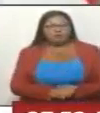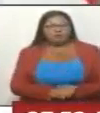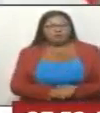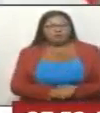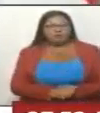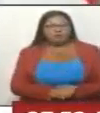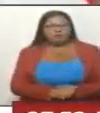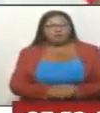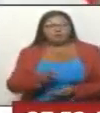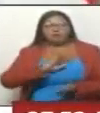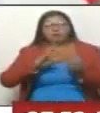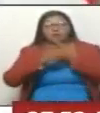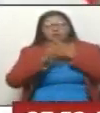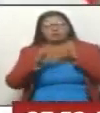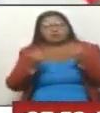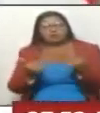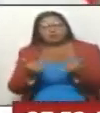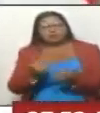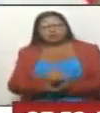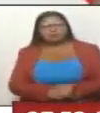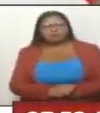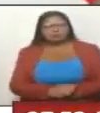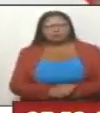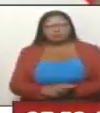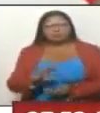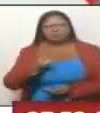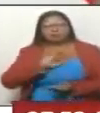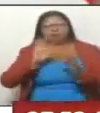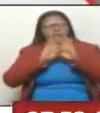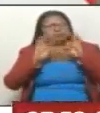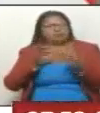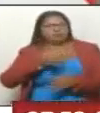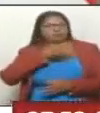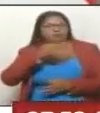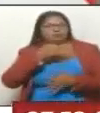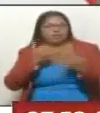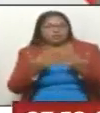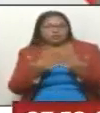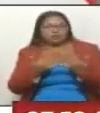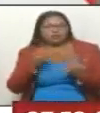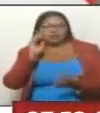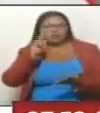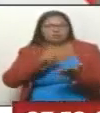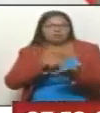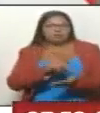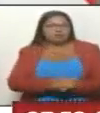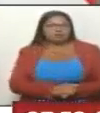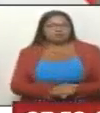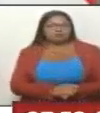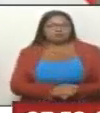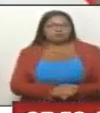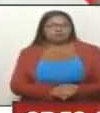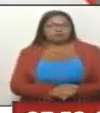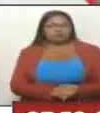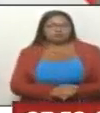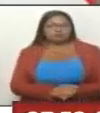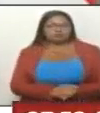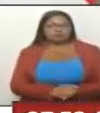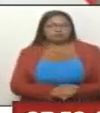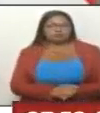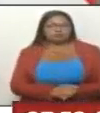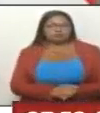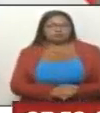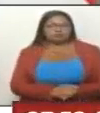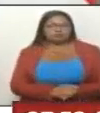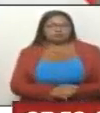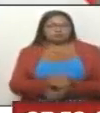democracia liberal burguesa a una democracia social y participativa. De ahí una serie de instituciones, no solo